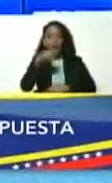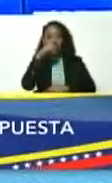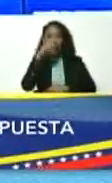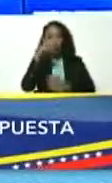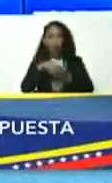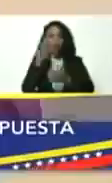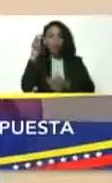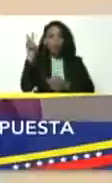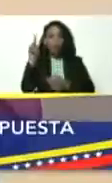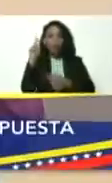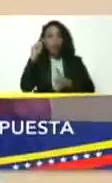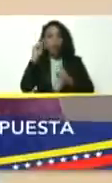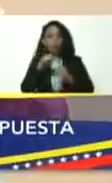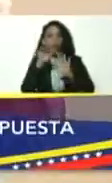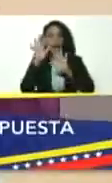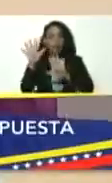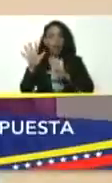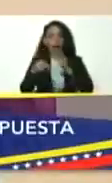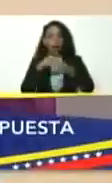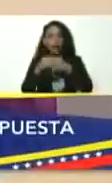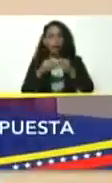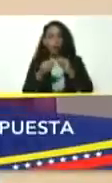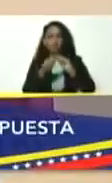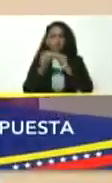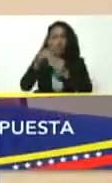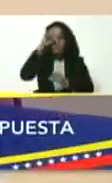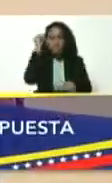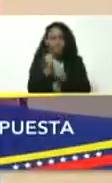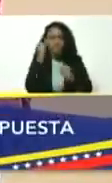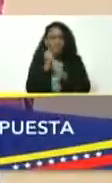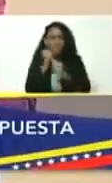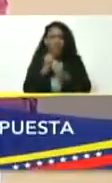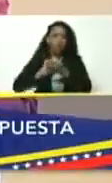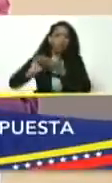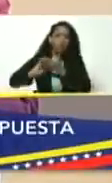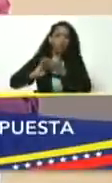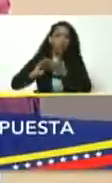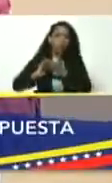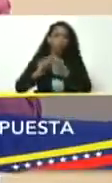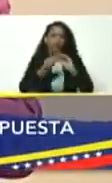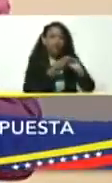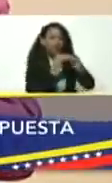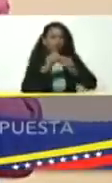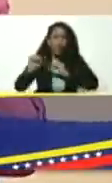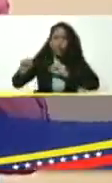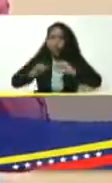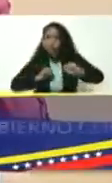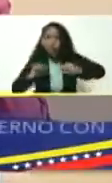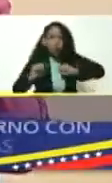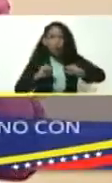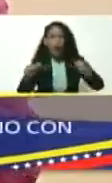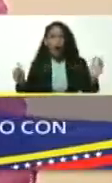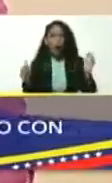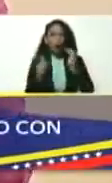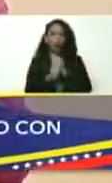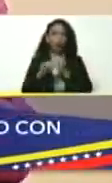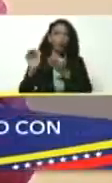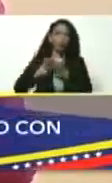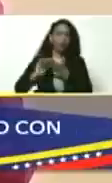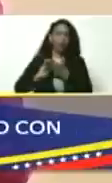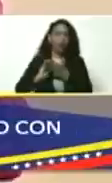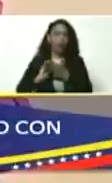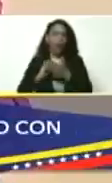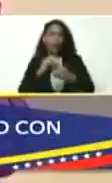y hacia allá vamos pariendo soluciones y encontrando soluciones